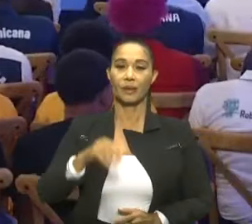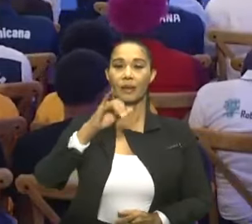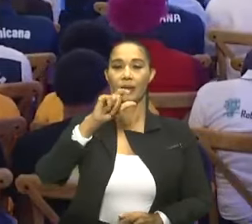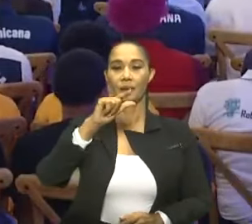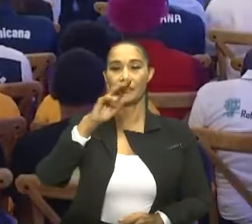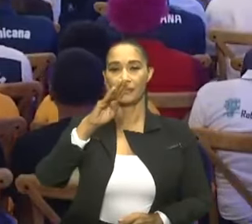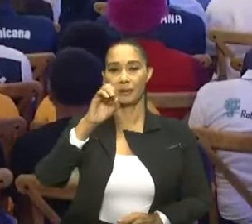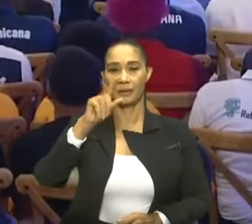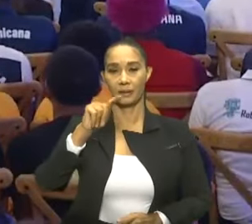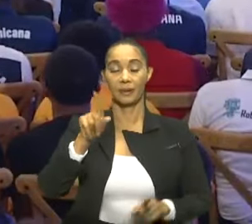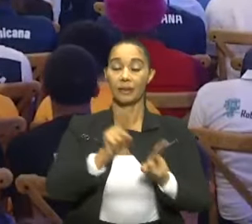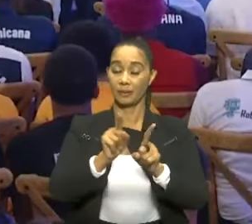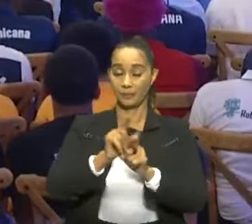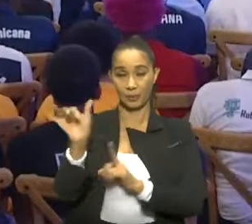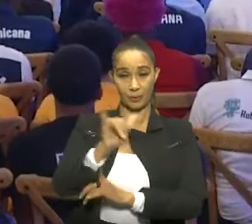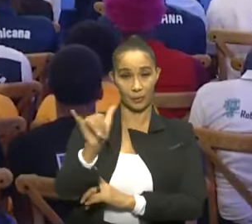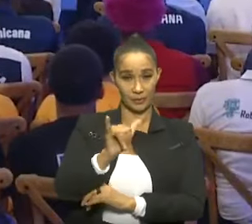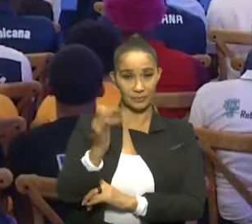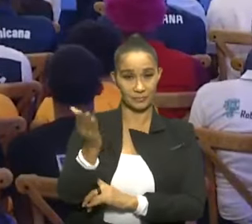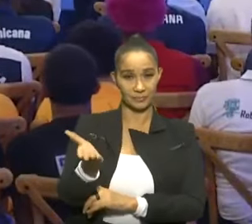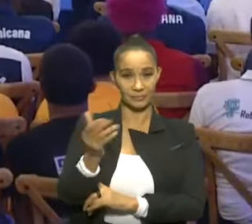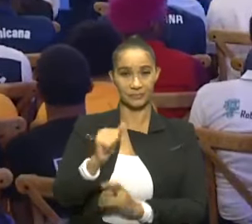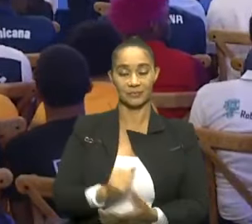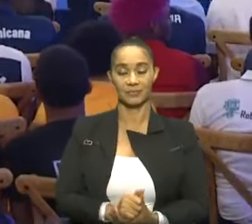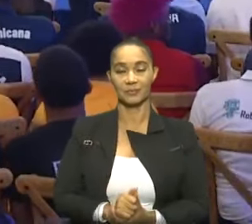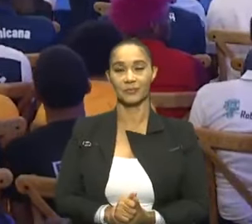Yudelina Mejía, de pesas también,